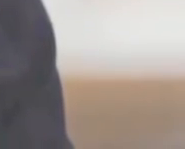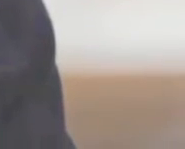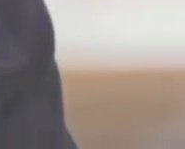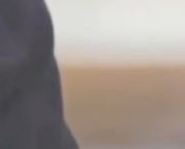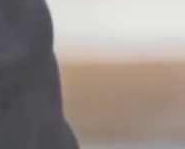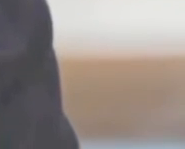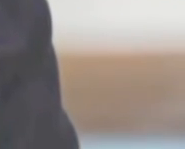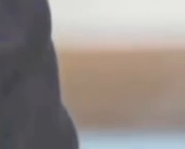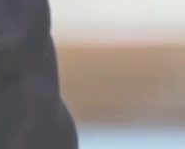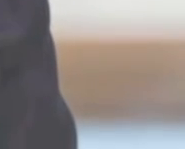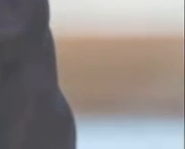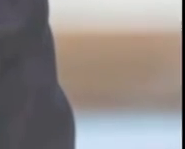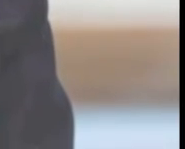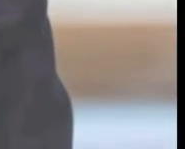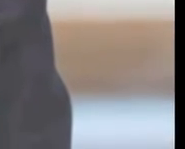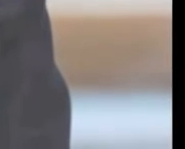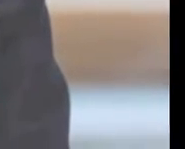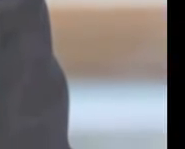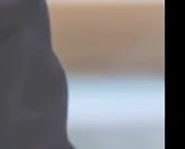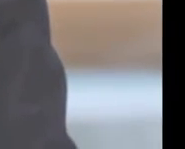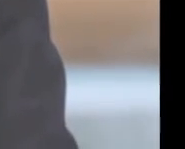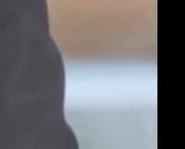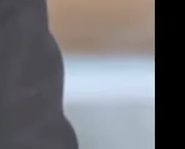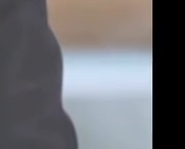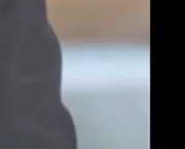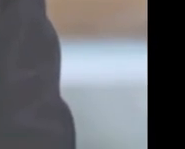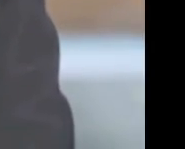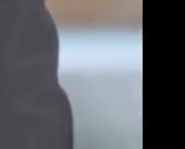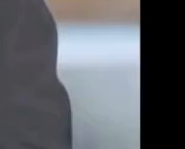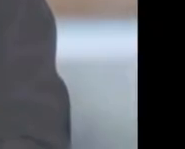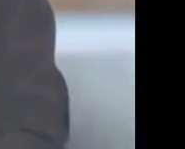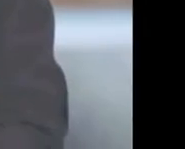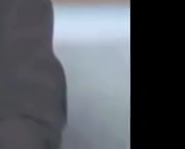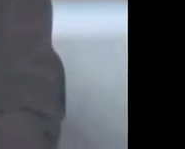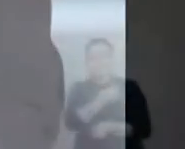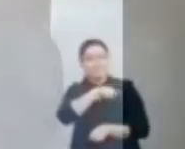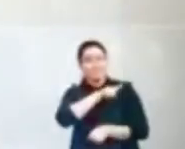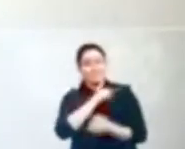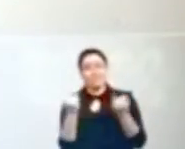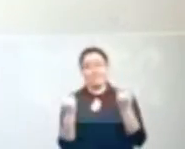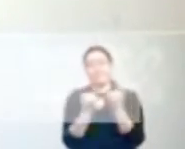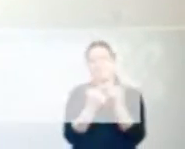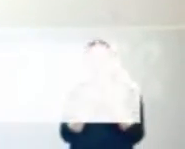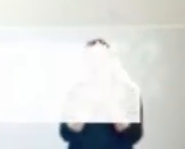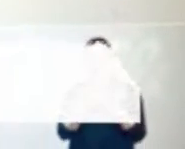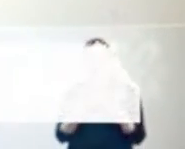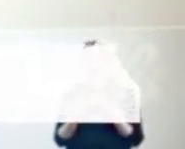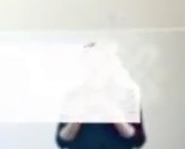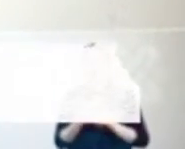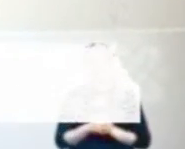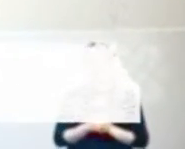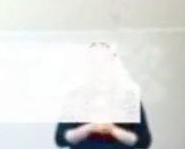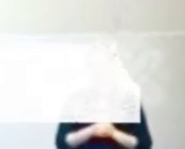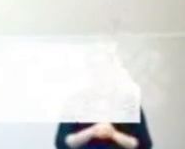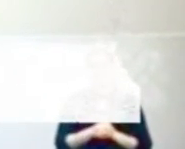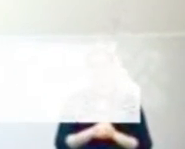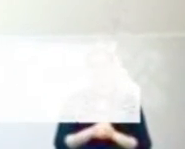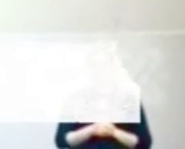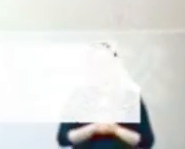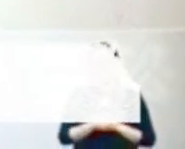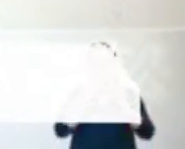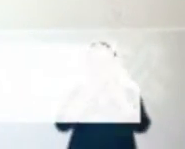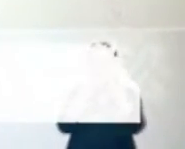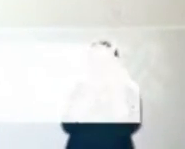Por ahora se mantienen cerrados. Estamos ahí en comunicación tanto con Secretaría de Salud como con la Asociación Mexicana de